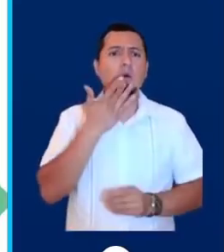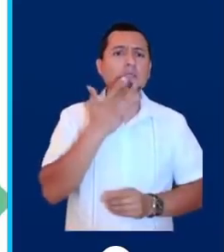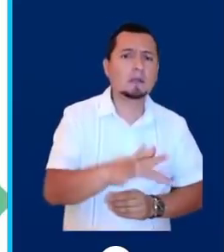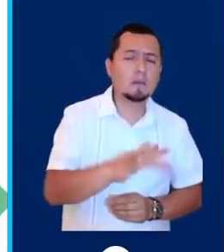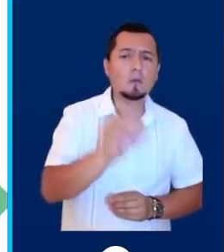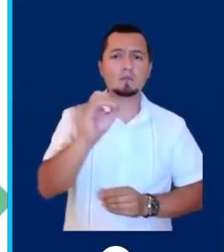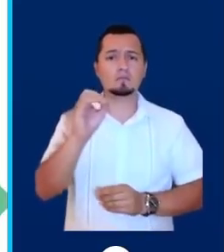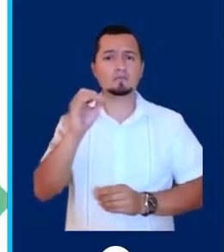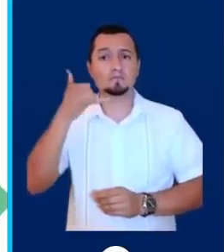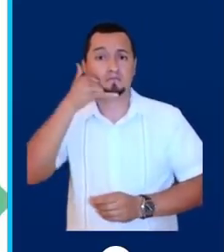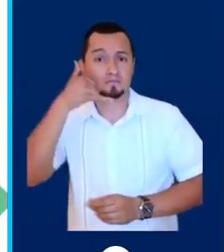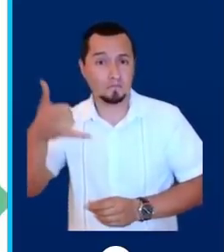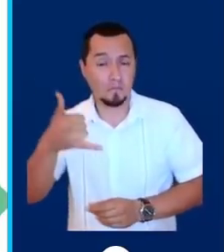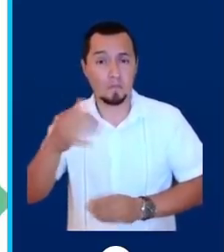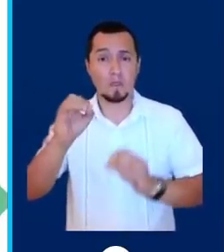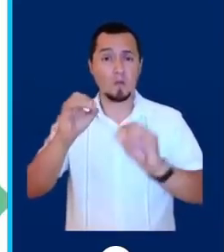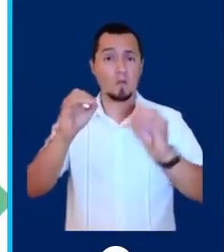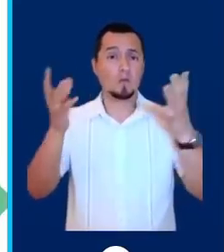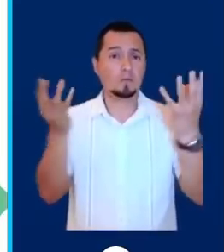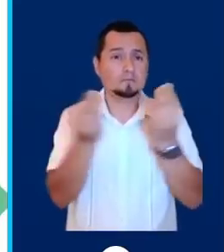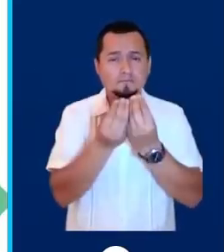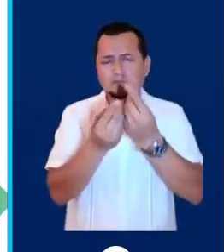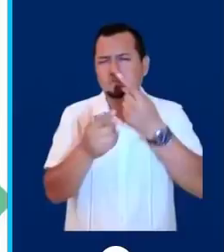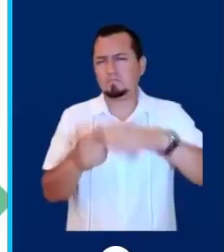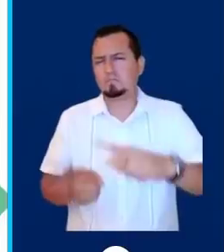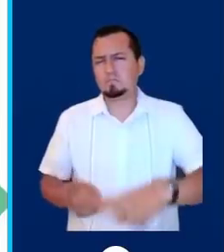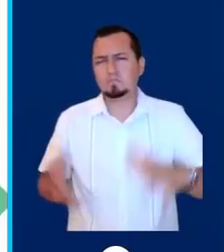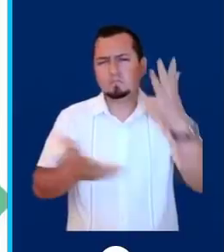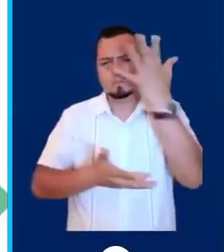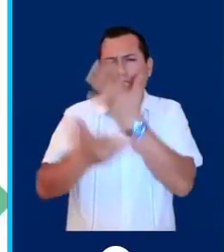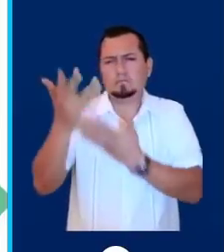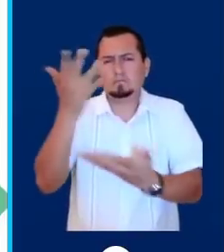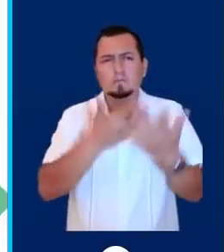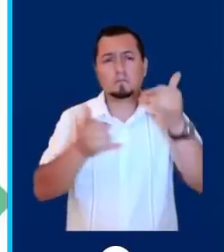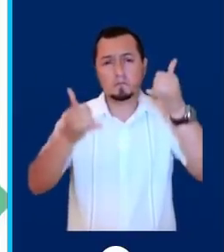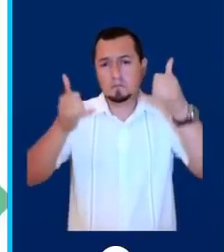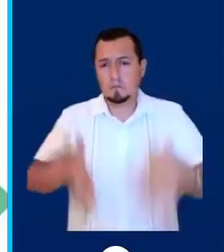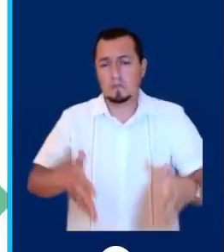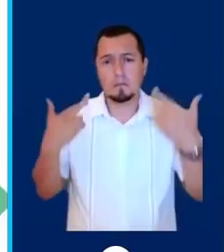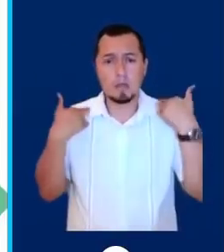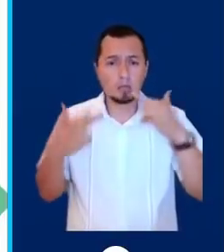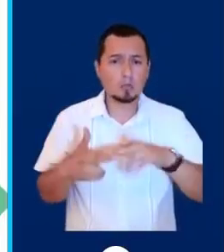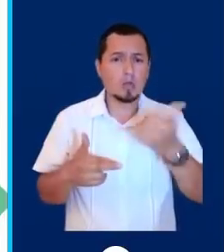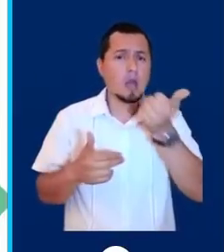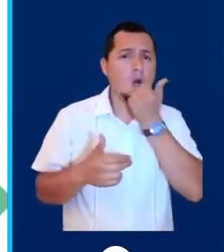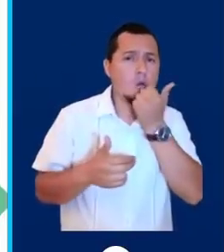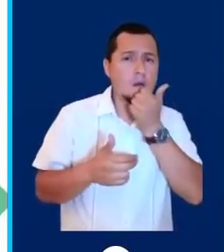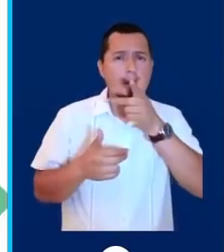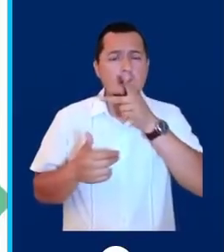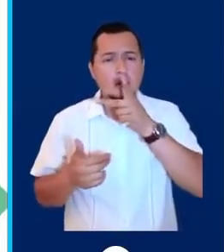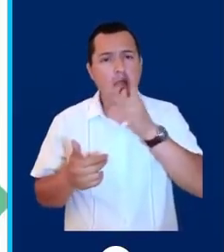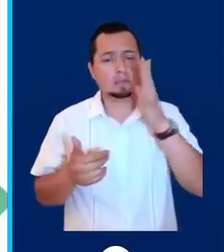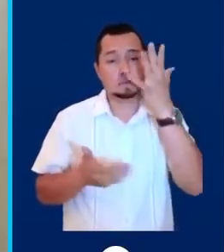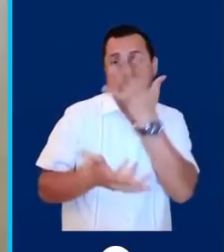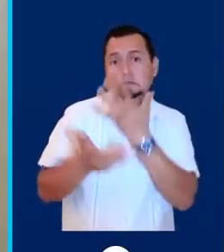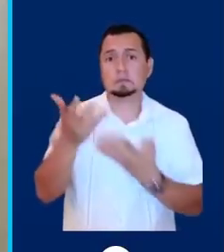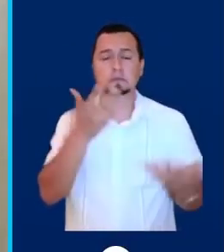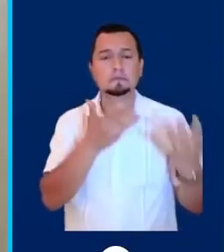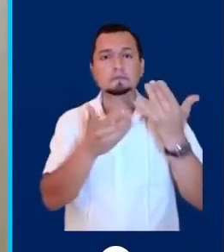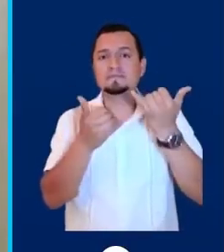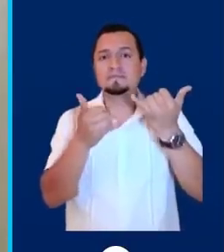otros de manera presencial a través de las herramientas que ya tenemos como los grupos de seguimiento académico y, por supuesto, las